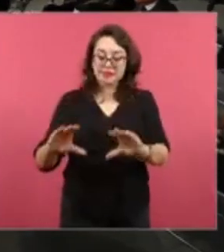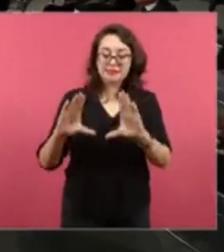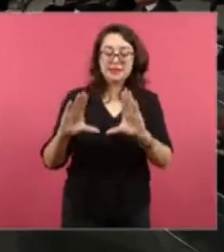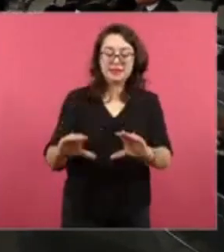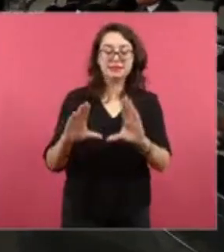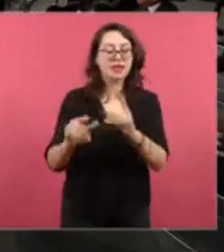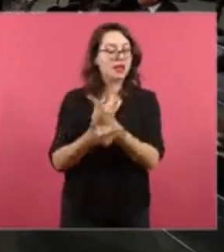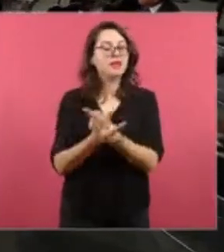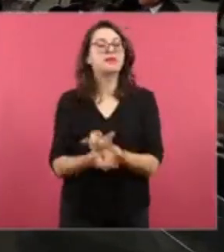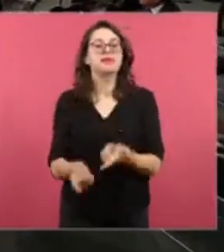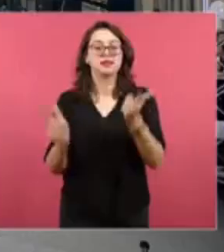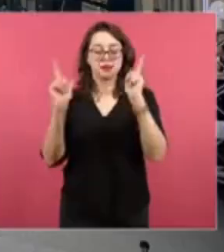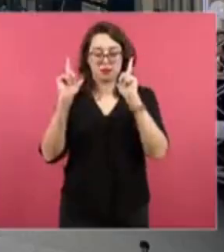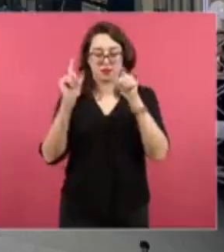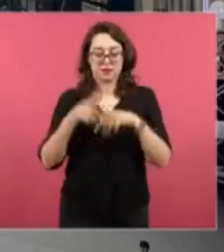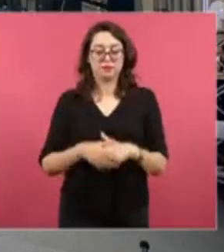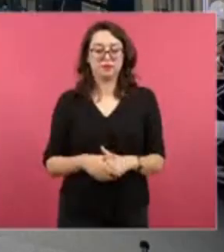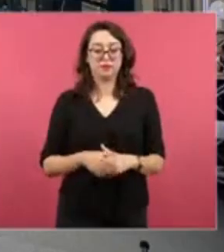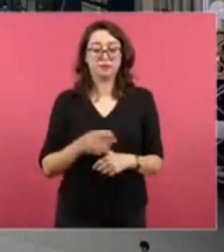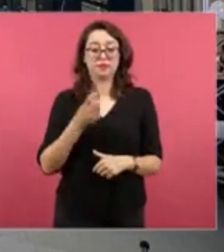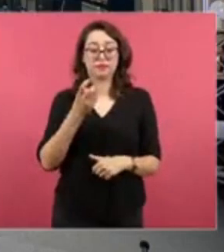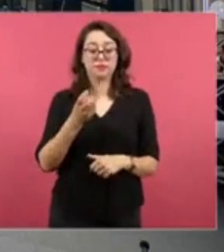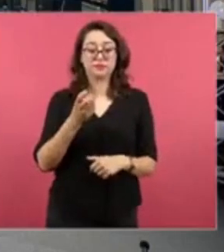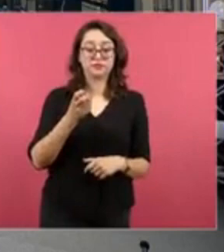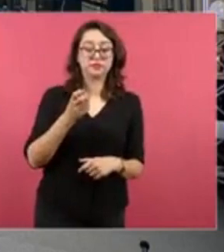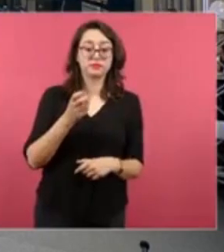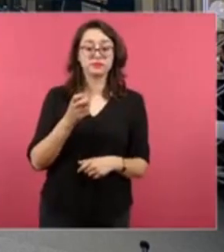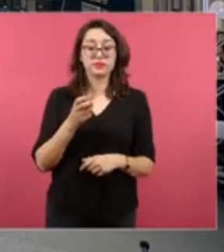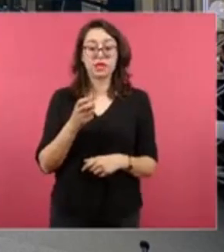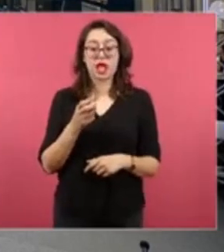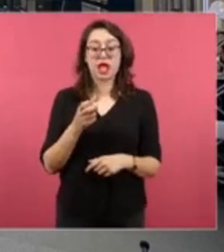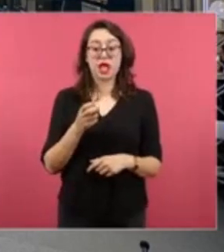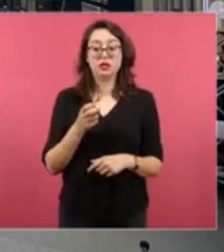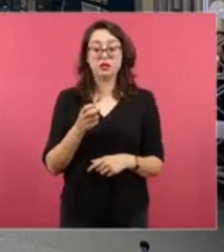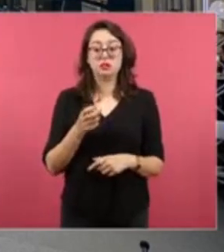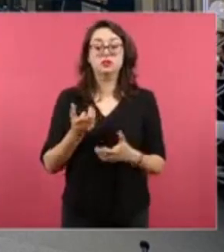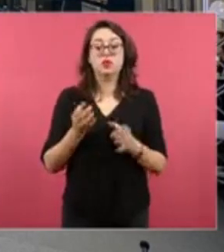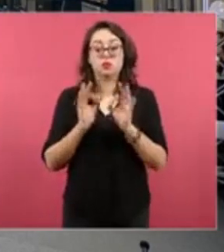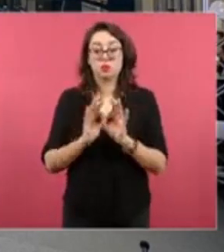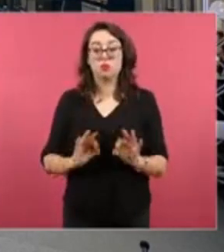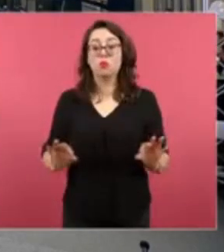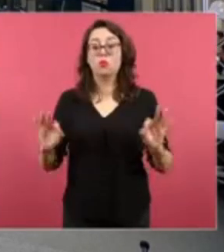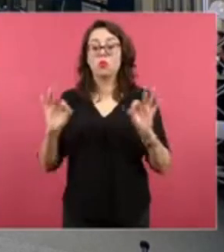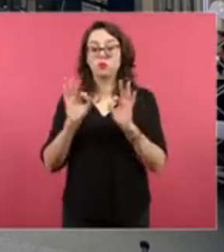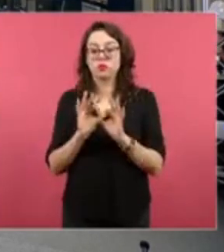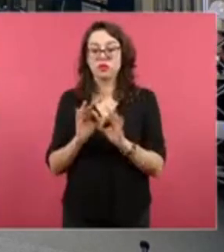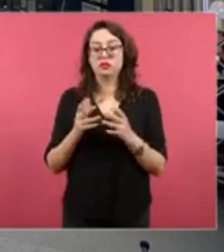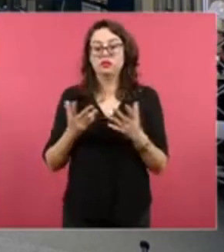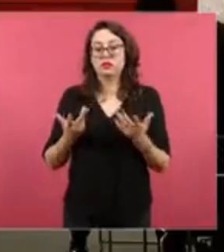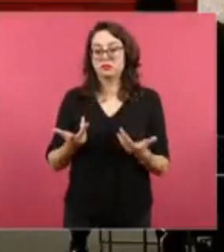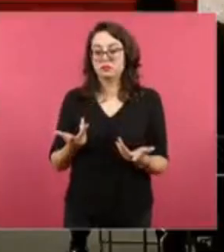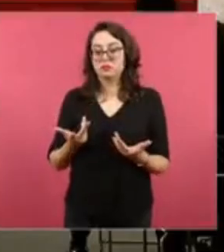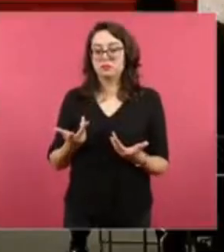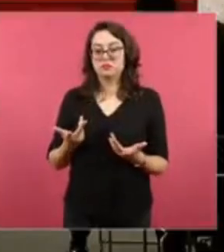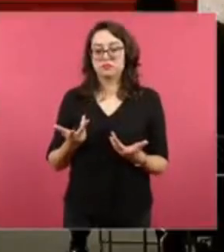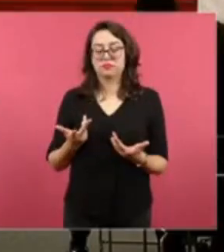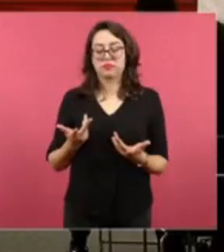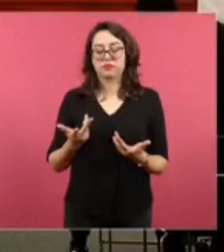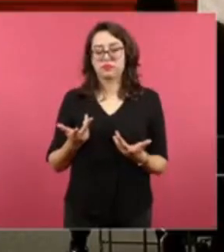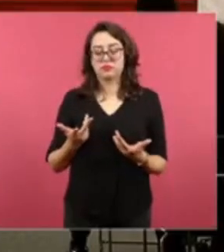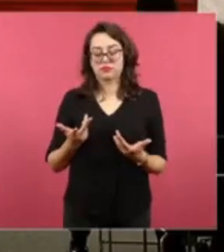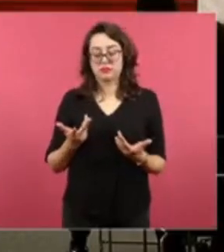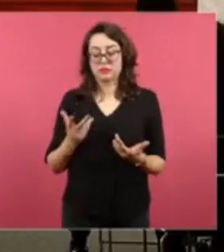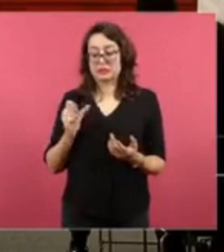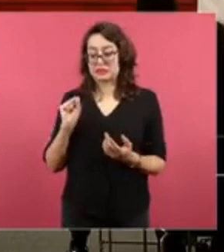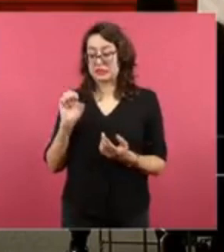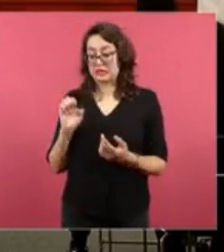desarrollando. Junto con eso, entonces, cuando decimos ¿cómo nos vamos a acercar la Secretaría de Educación